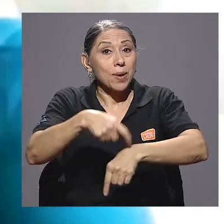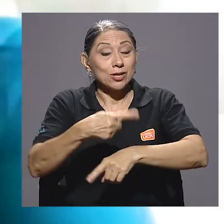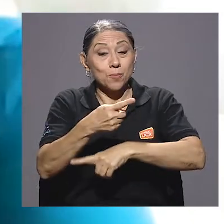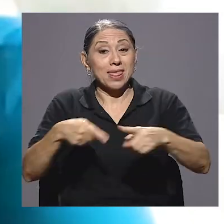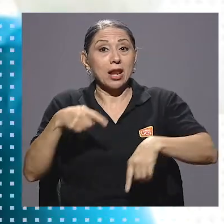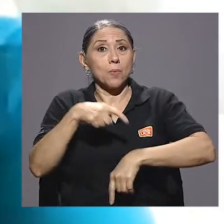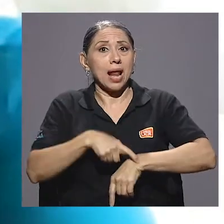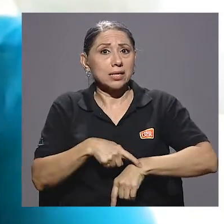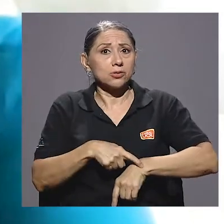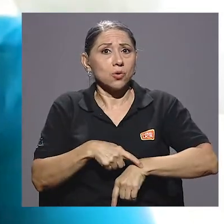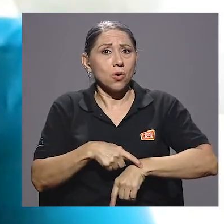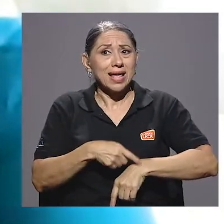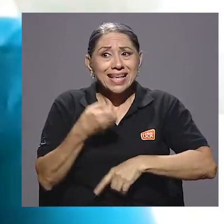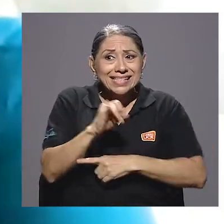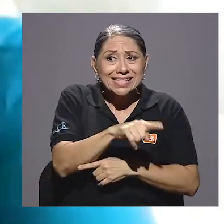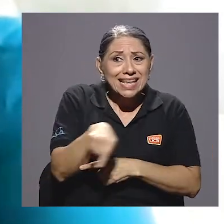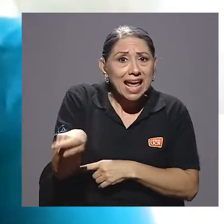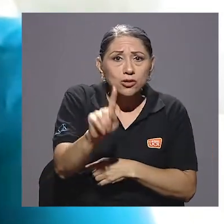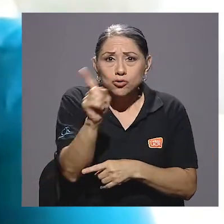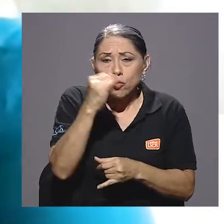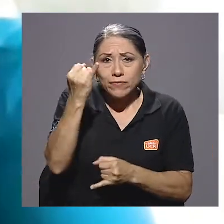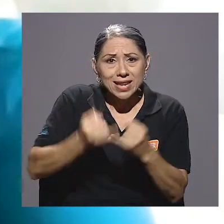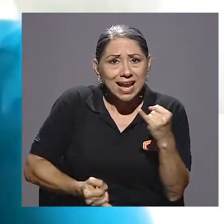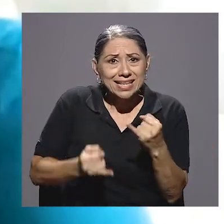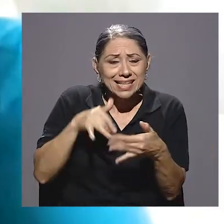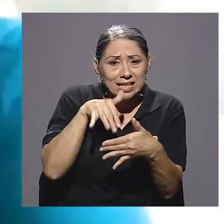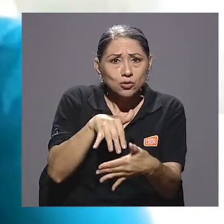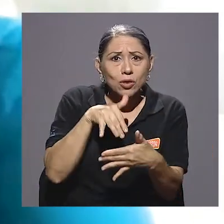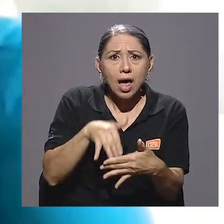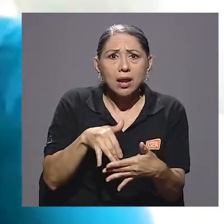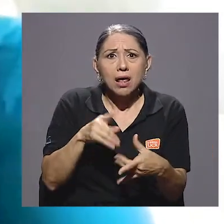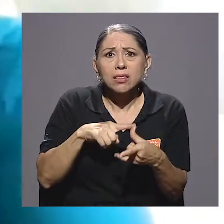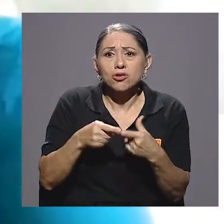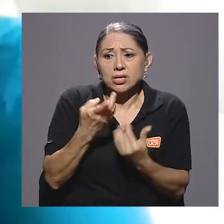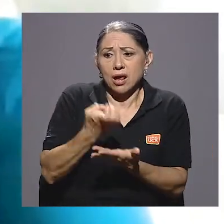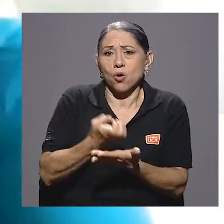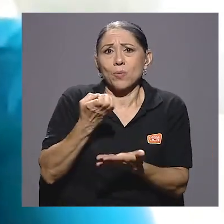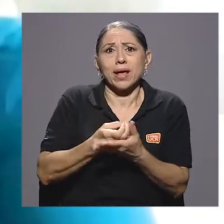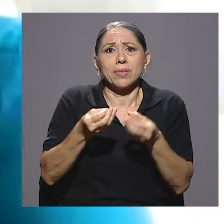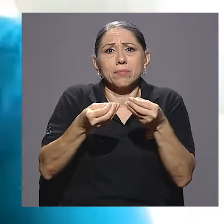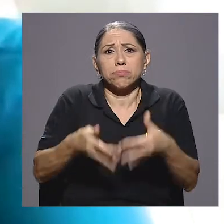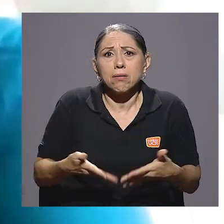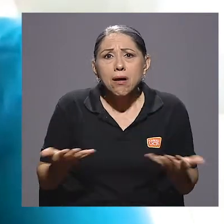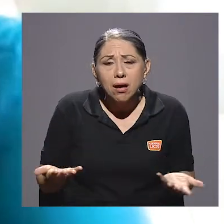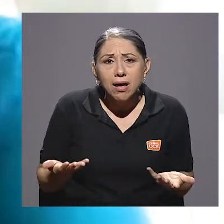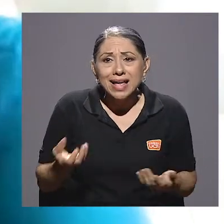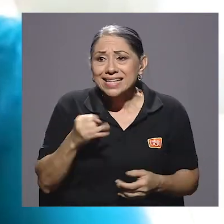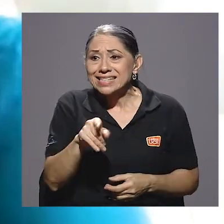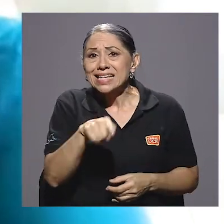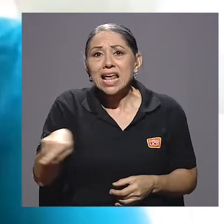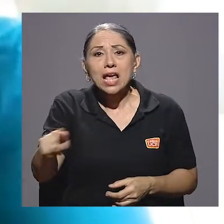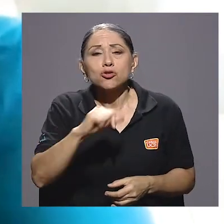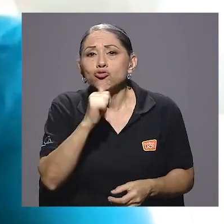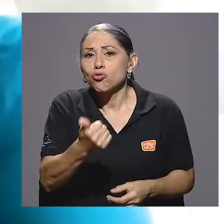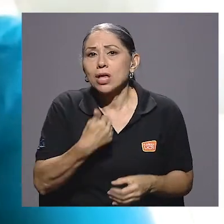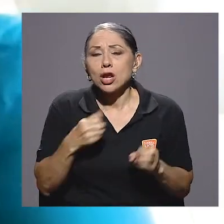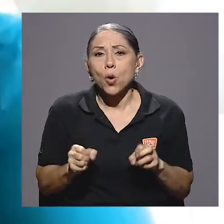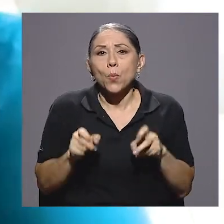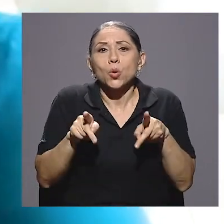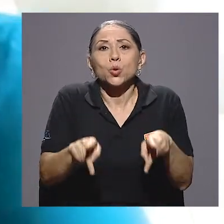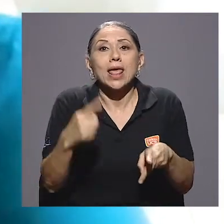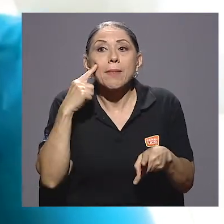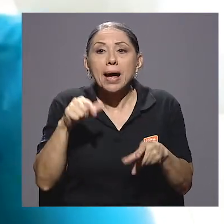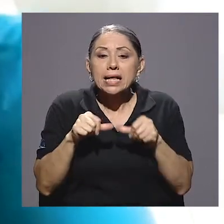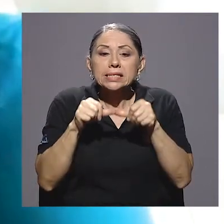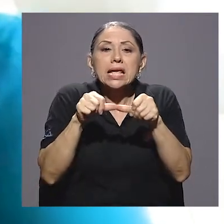plazo una población que no finalice su educación diversificada, que no finalice y tenga oportunidad de optar por